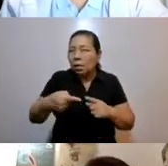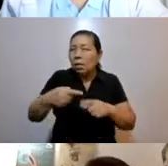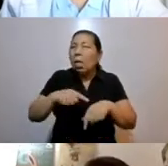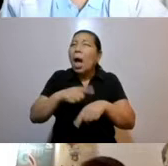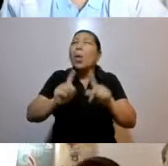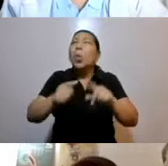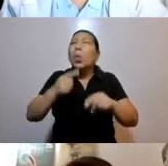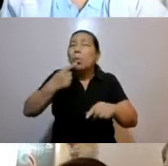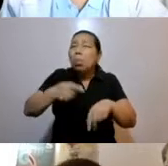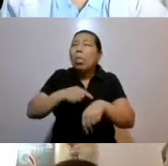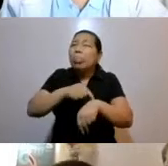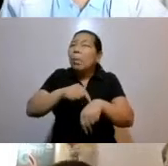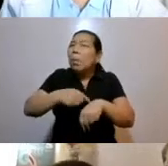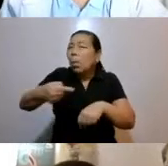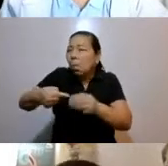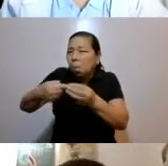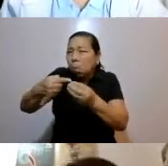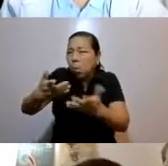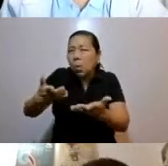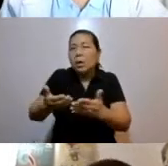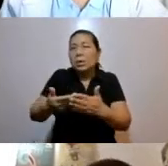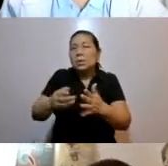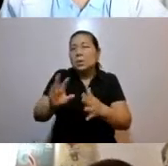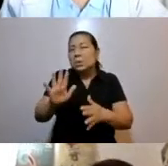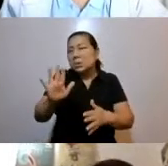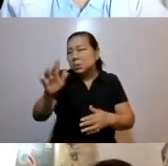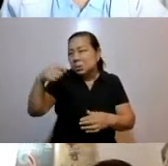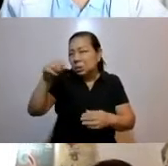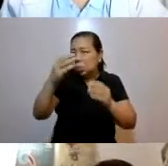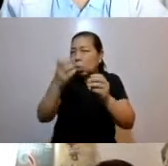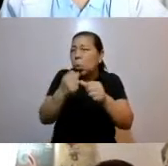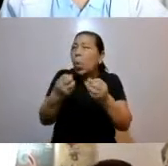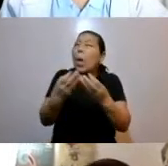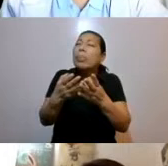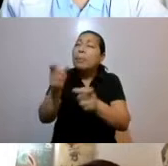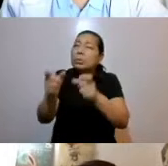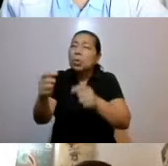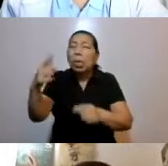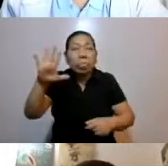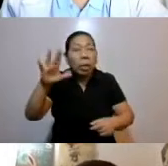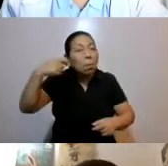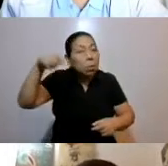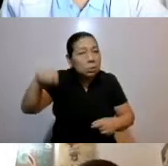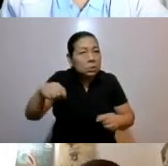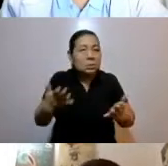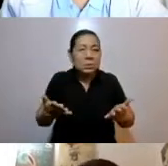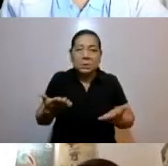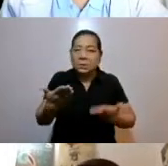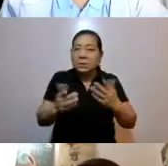o tardía o un deseo hipoactivo alrededor de un 5%, ¿no? Lo cierto es que esto pues es en